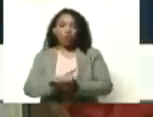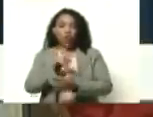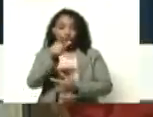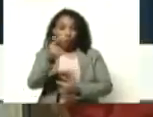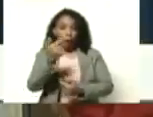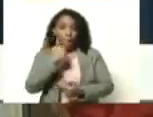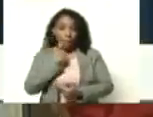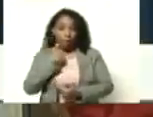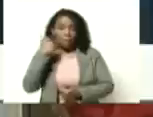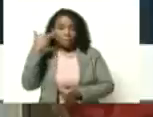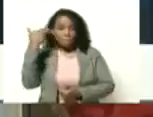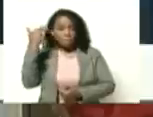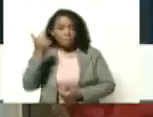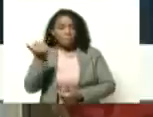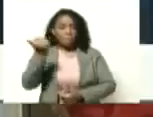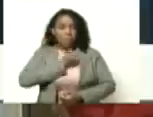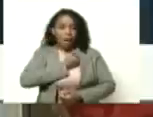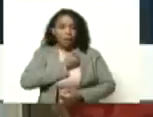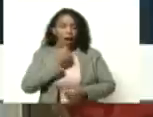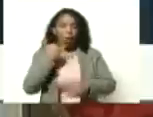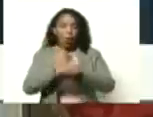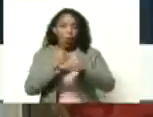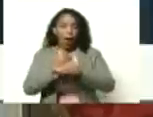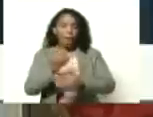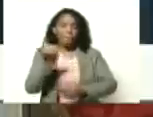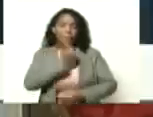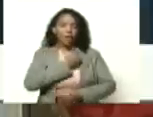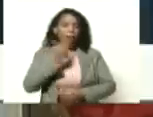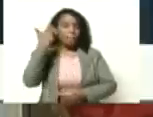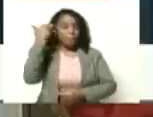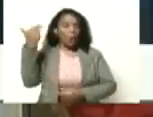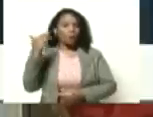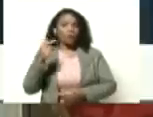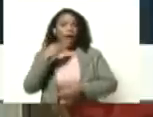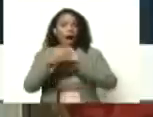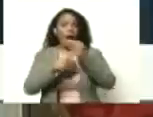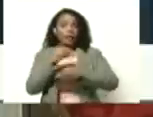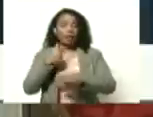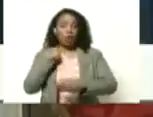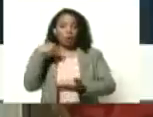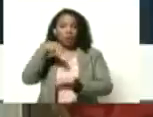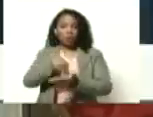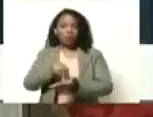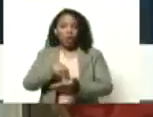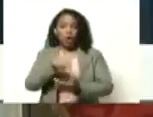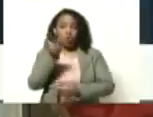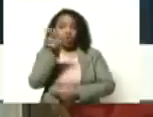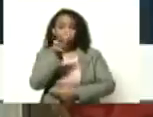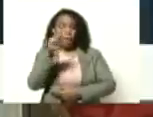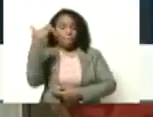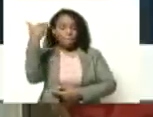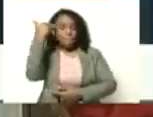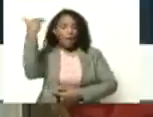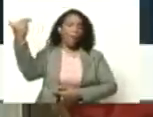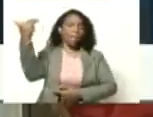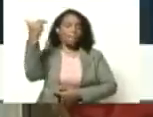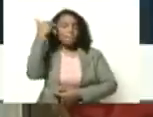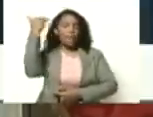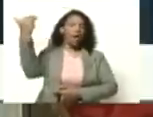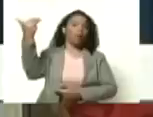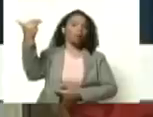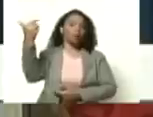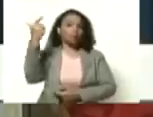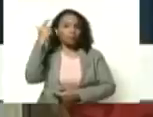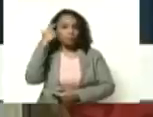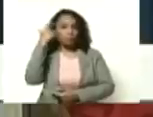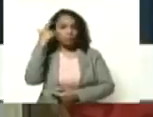me matan de pie yo no me voy a arrodillar y ahí es donde le propinan los dos disparos próximos contacto en la